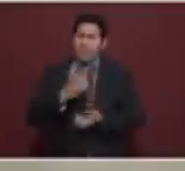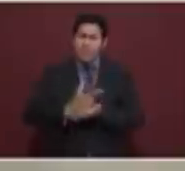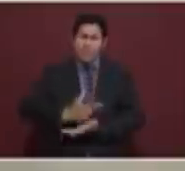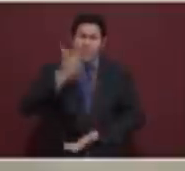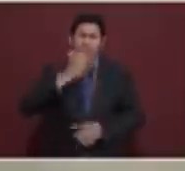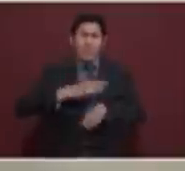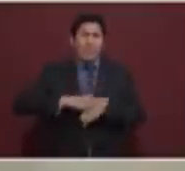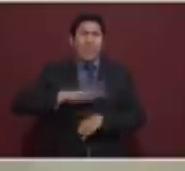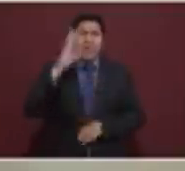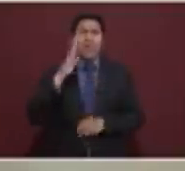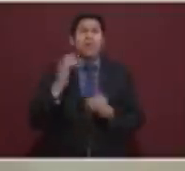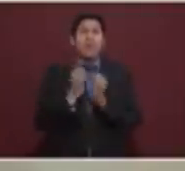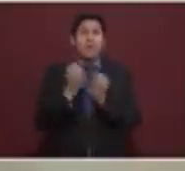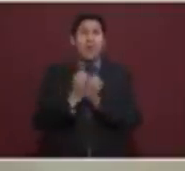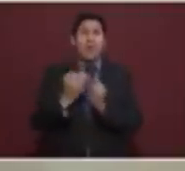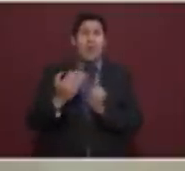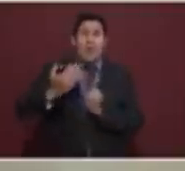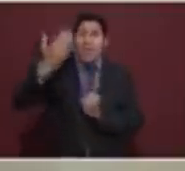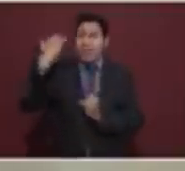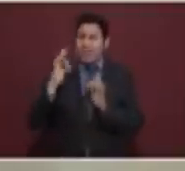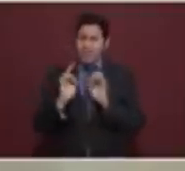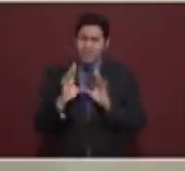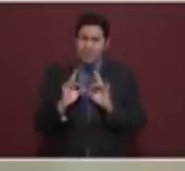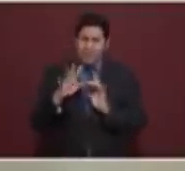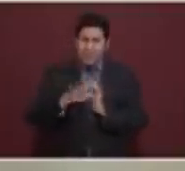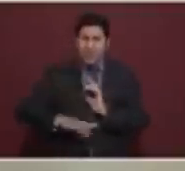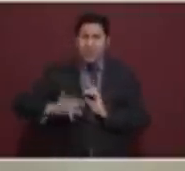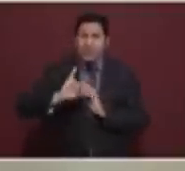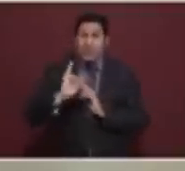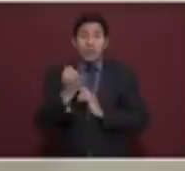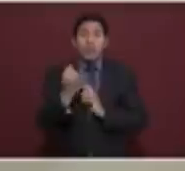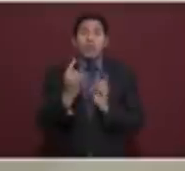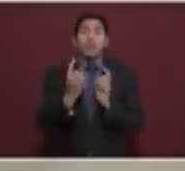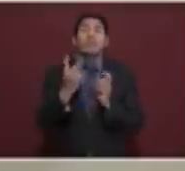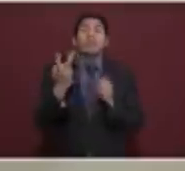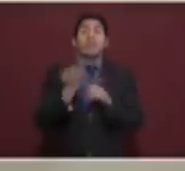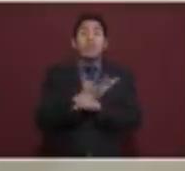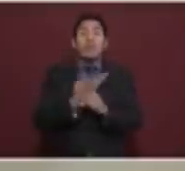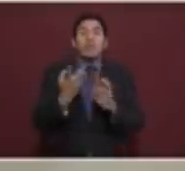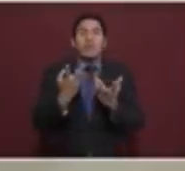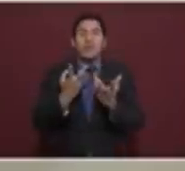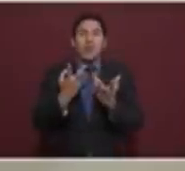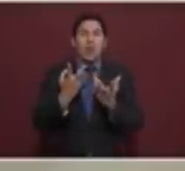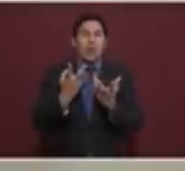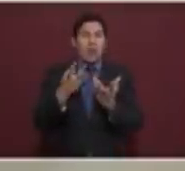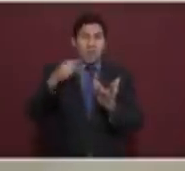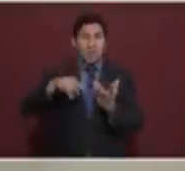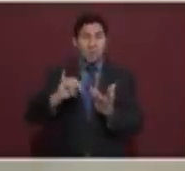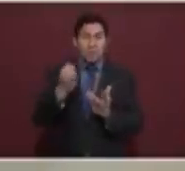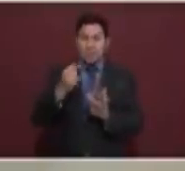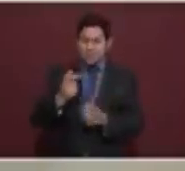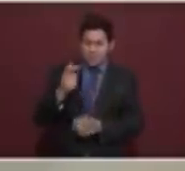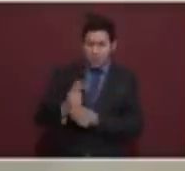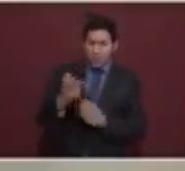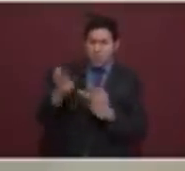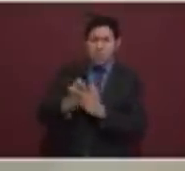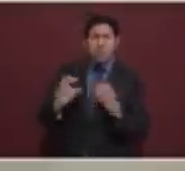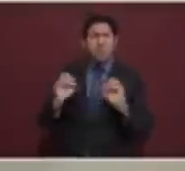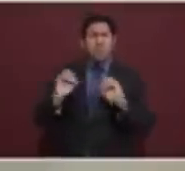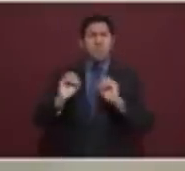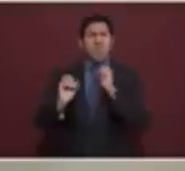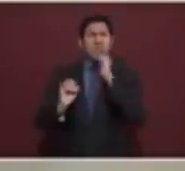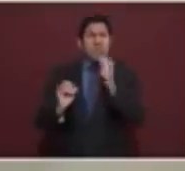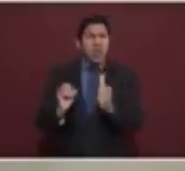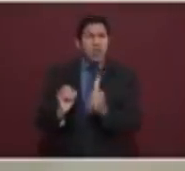en los que tijuana prácticamente no aparece en la estadística de homicidios hemos